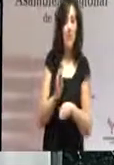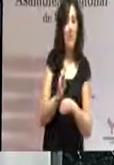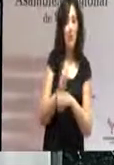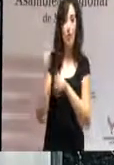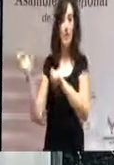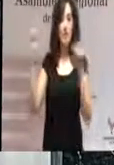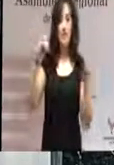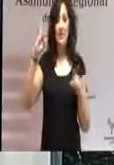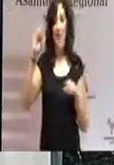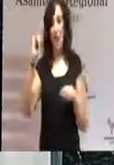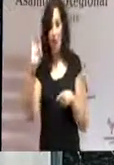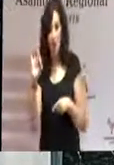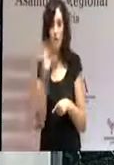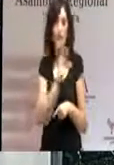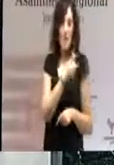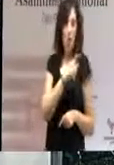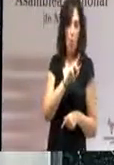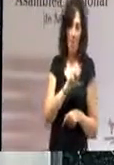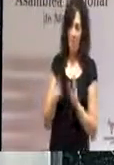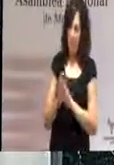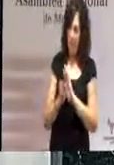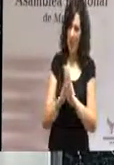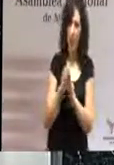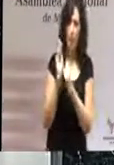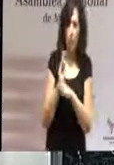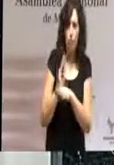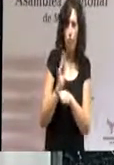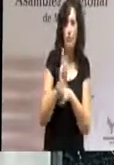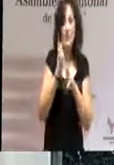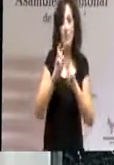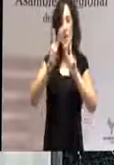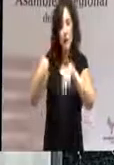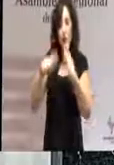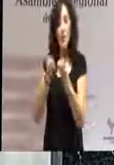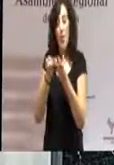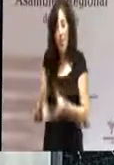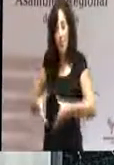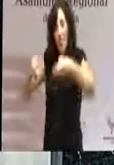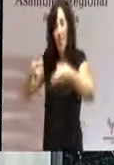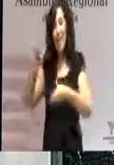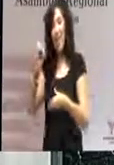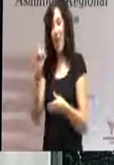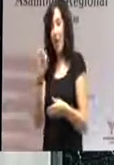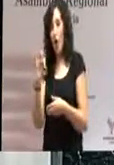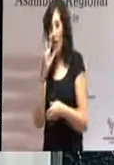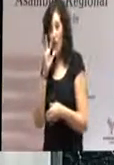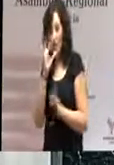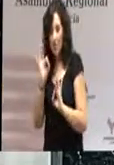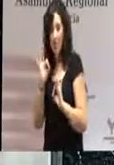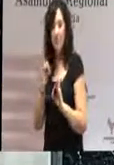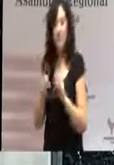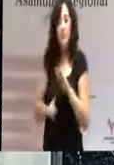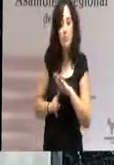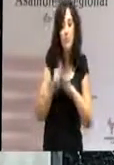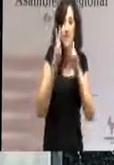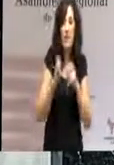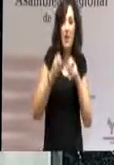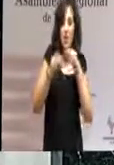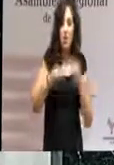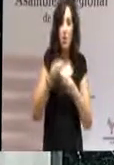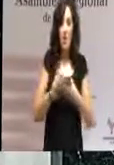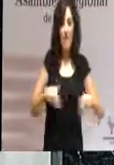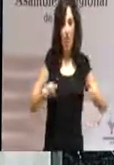Segura, la posible redotación de la cabecera del Tajo, el desarrollo del uso de los bancos del